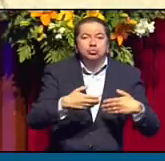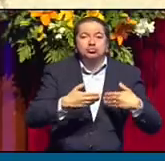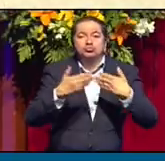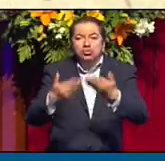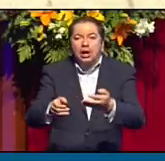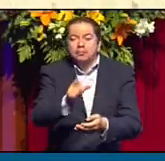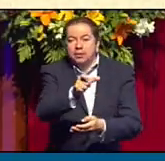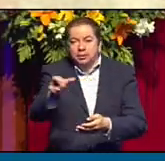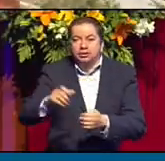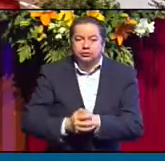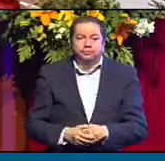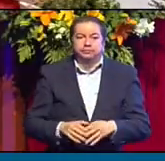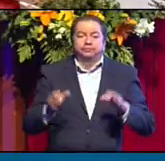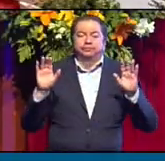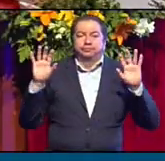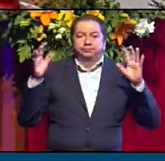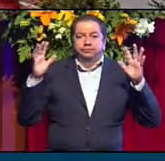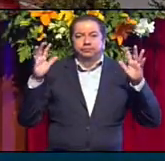nuestra gente.